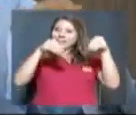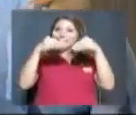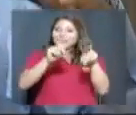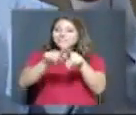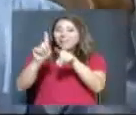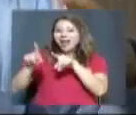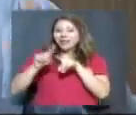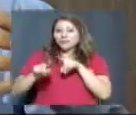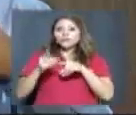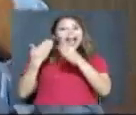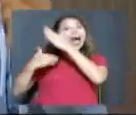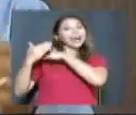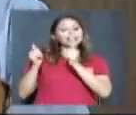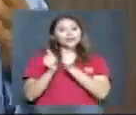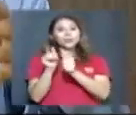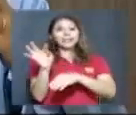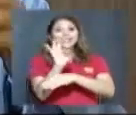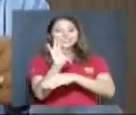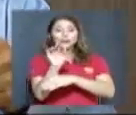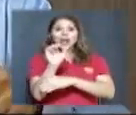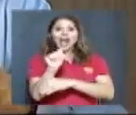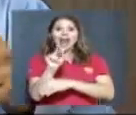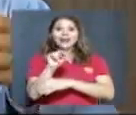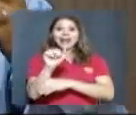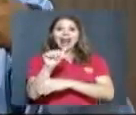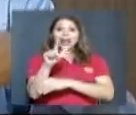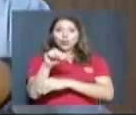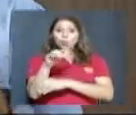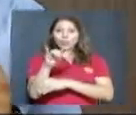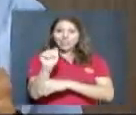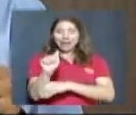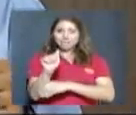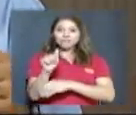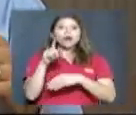estación donde aplicaban toda la cuestión electrónica para poder generar la señal y